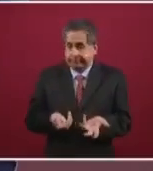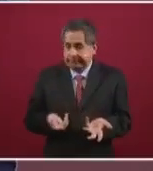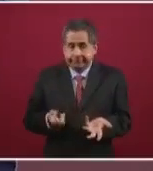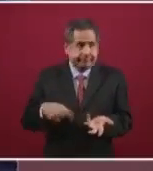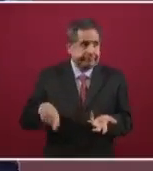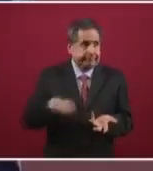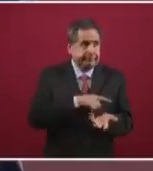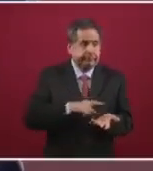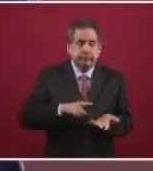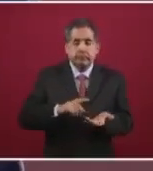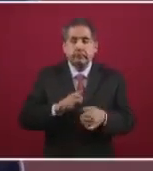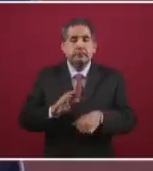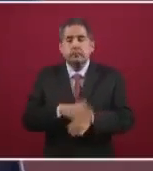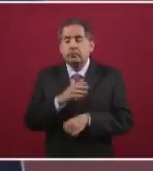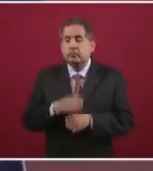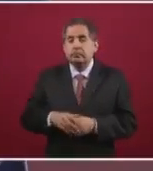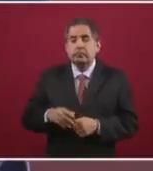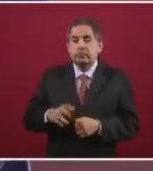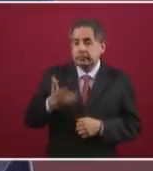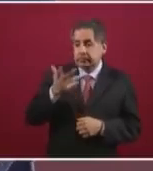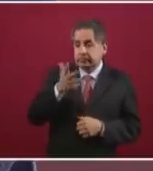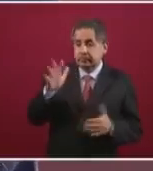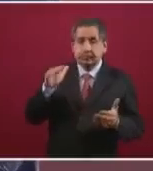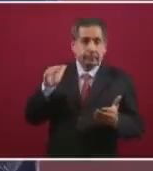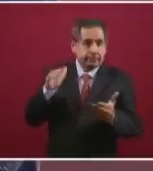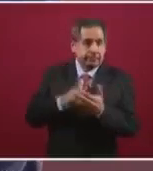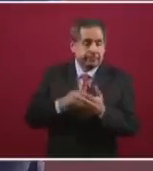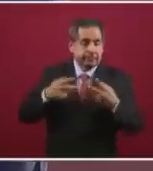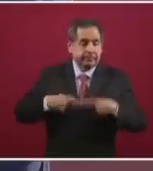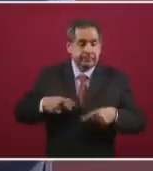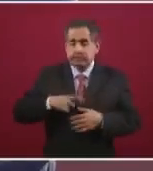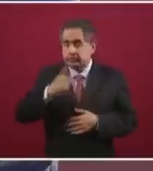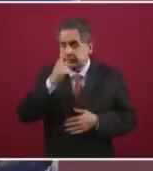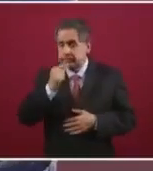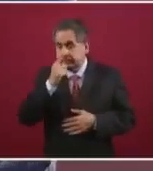porque con 10,000 elementos de la Policía Federal,